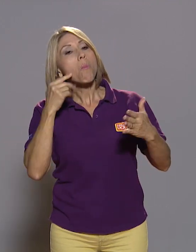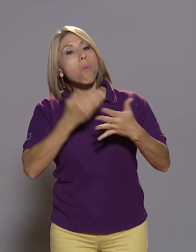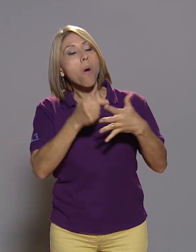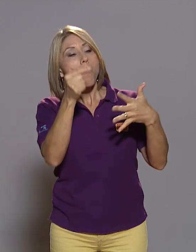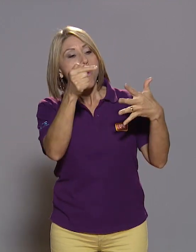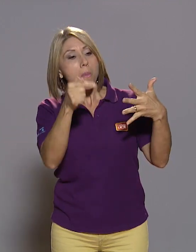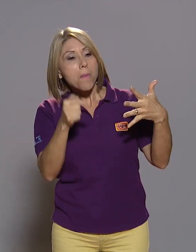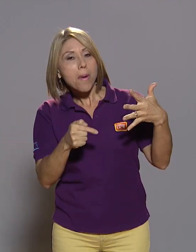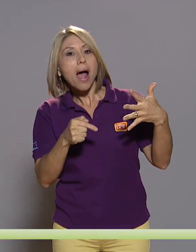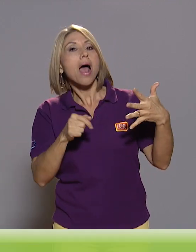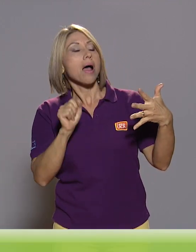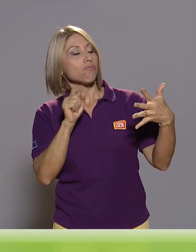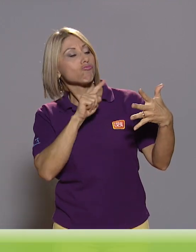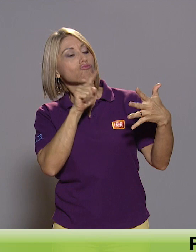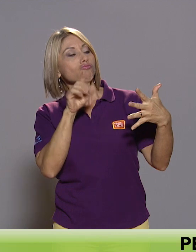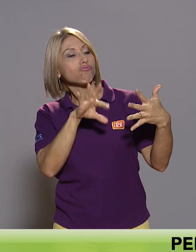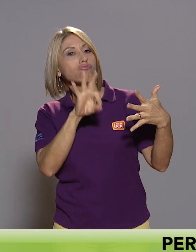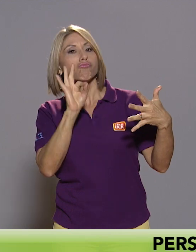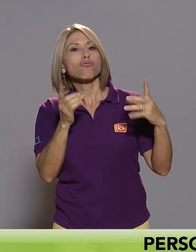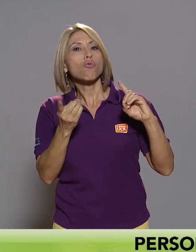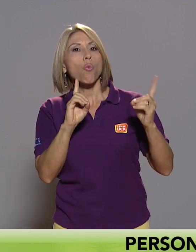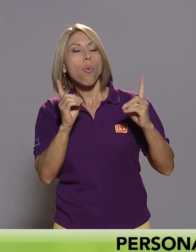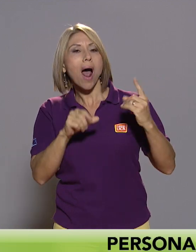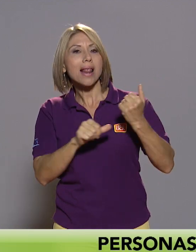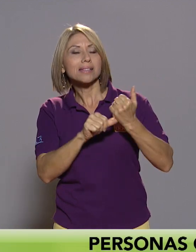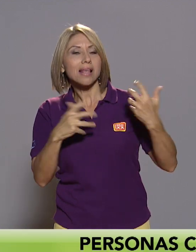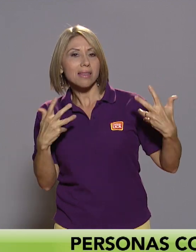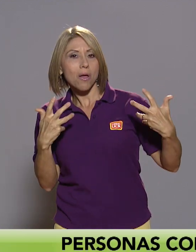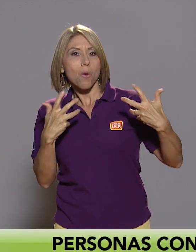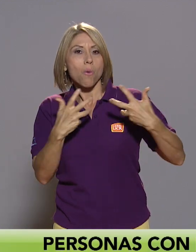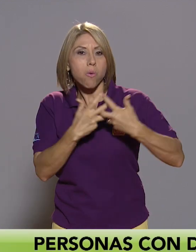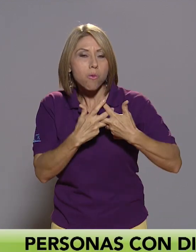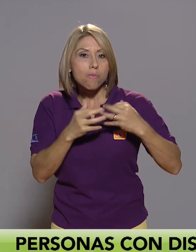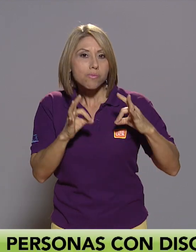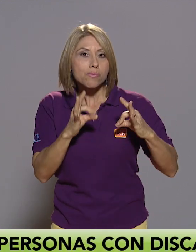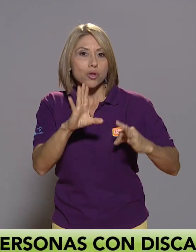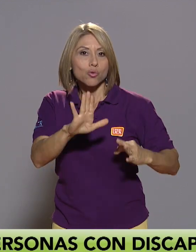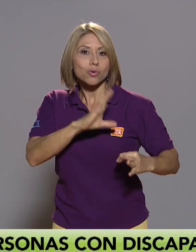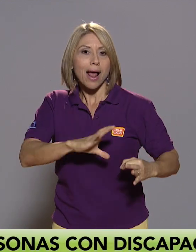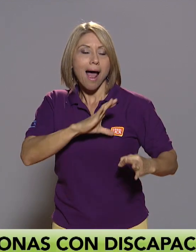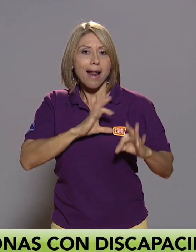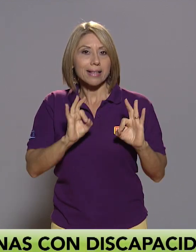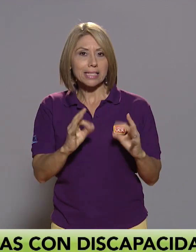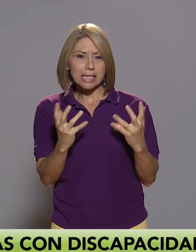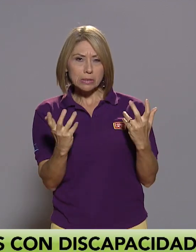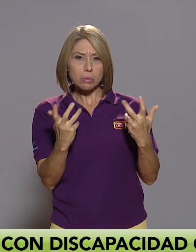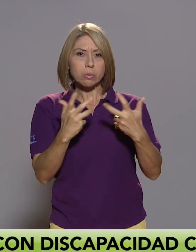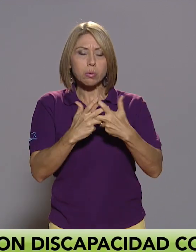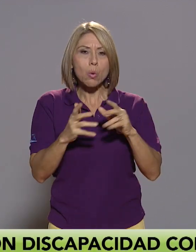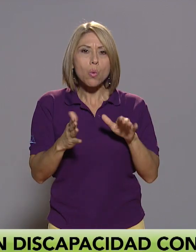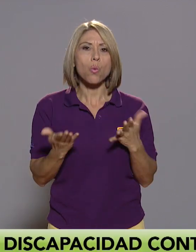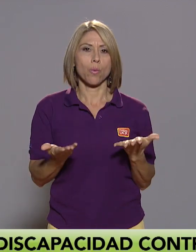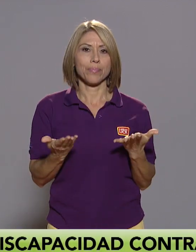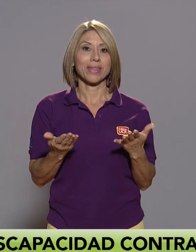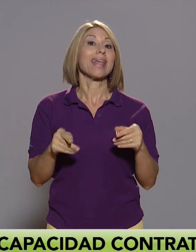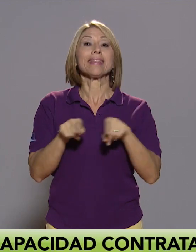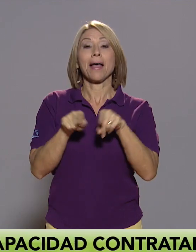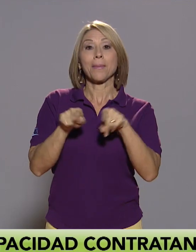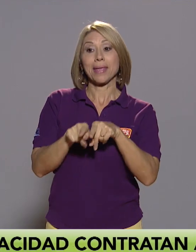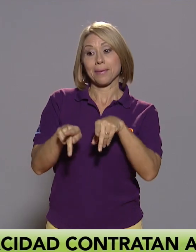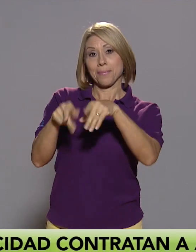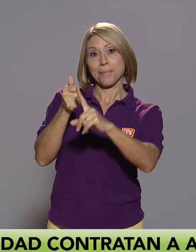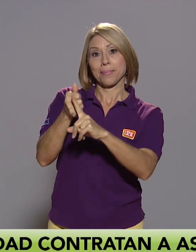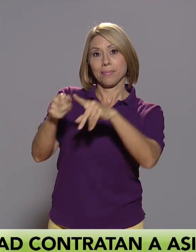sus particularidades, ¿verdad? A sus características, a sus condiciones? Habría todo un proceso de selección ahí